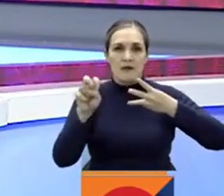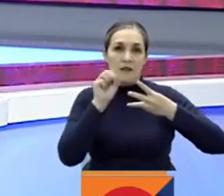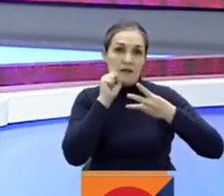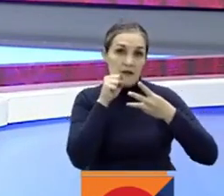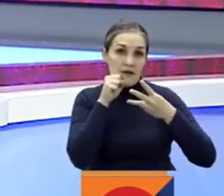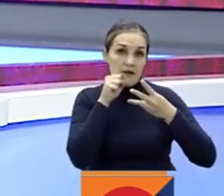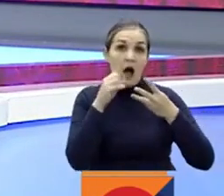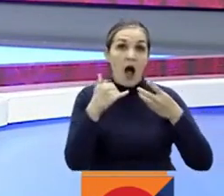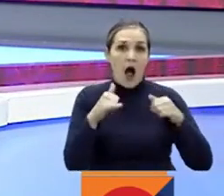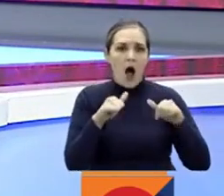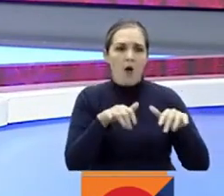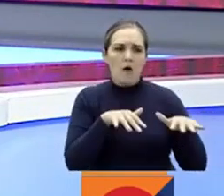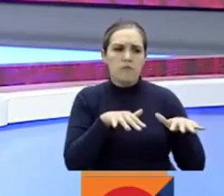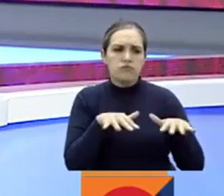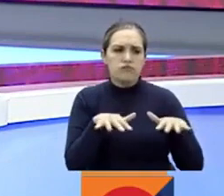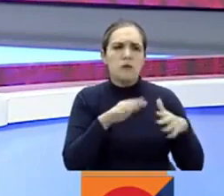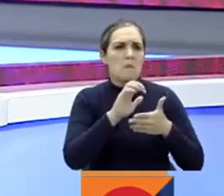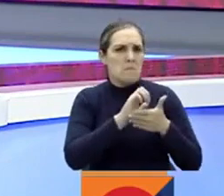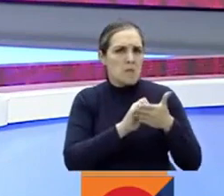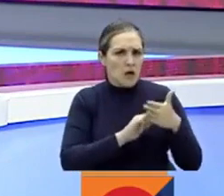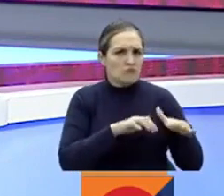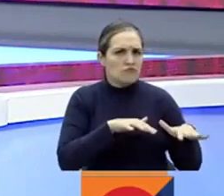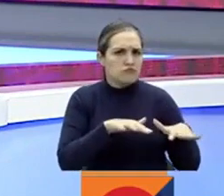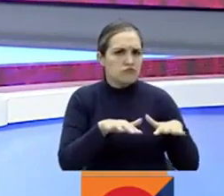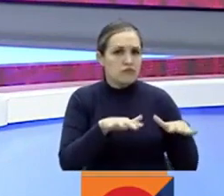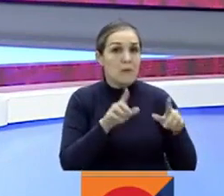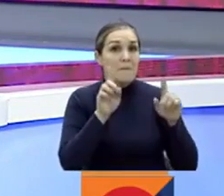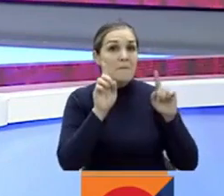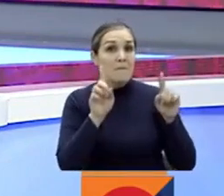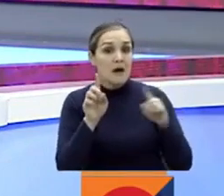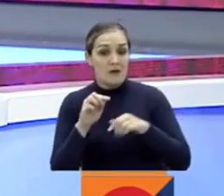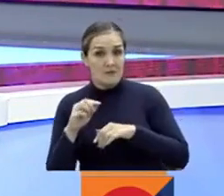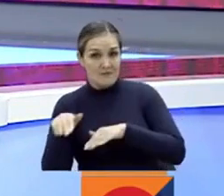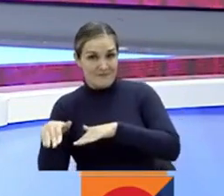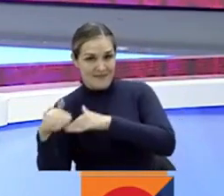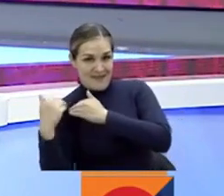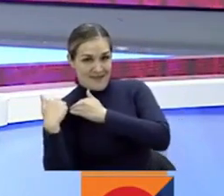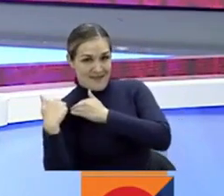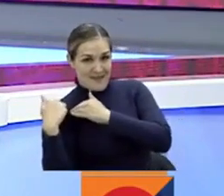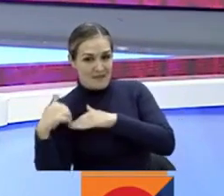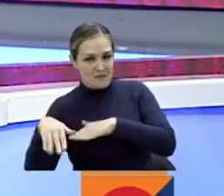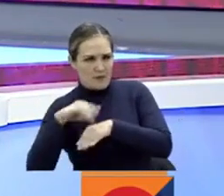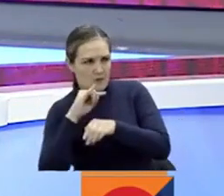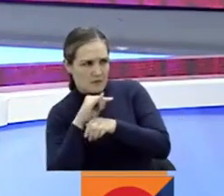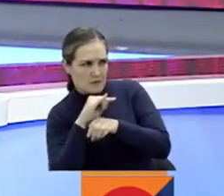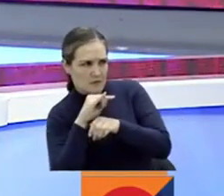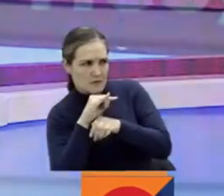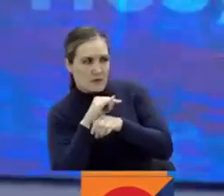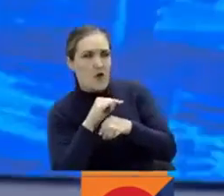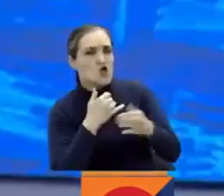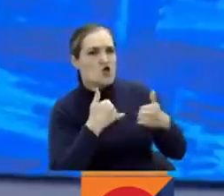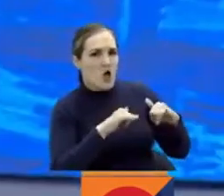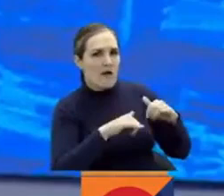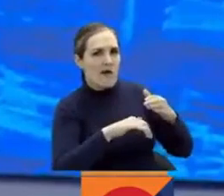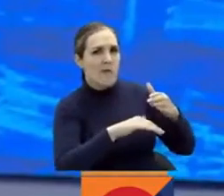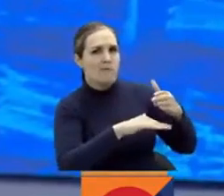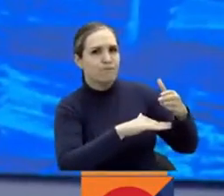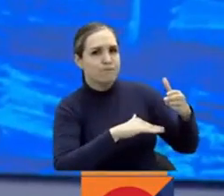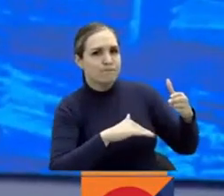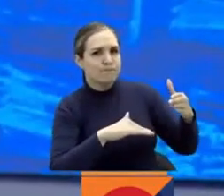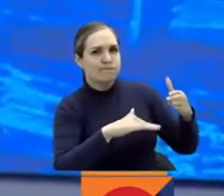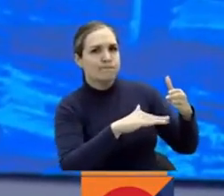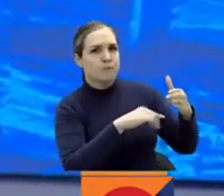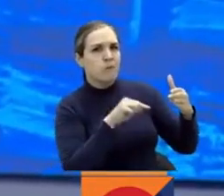ha reducido, sin embargo, de acuerdo con el monitoreo del Servicio Geológico Colombiano, la inestabilidad continúa. Mientras